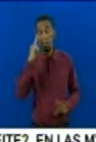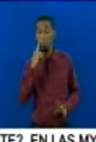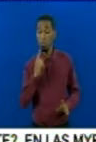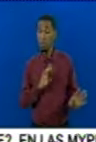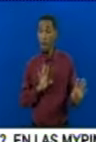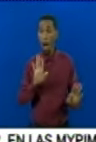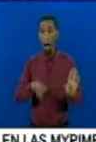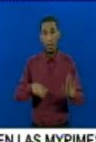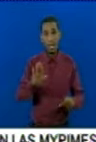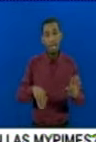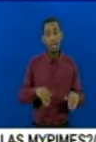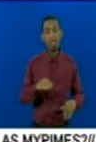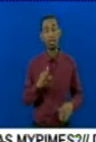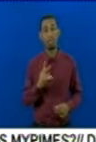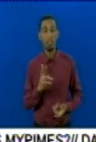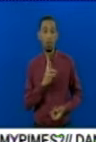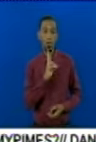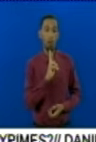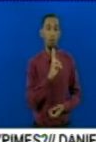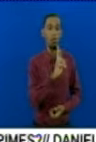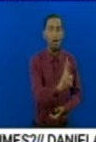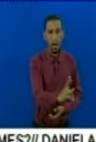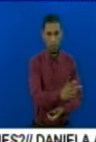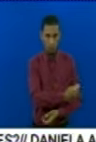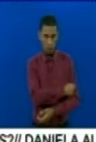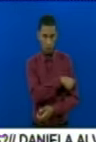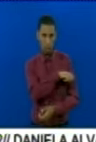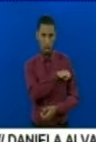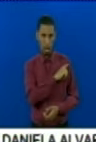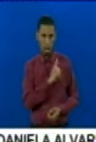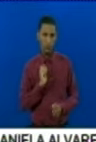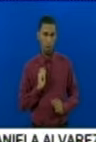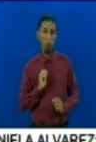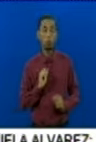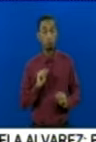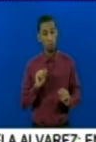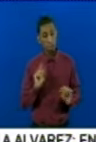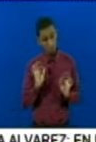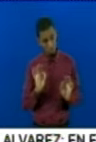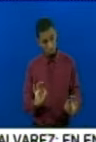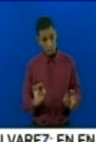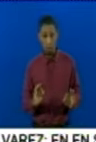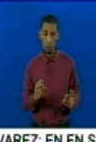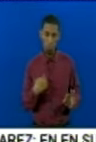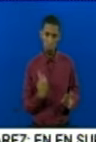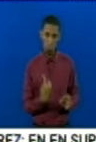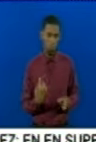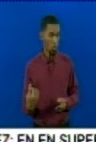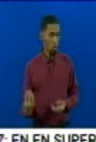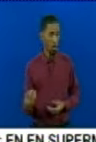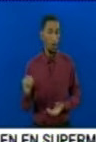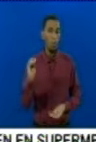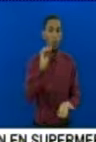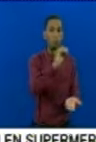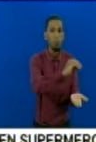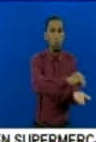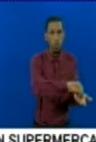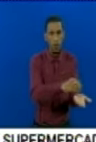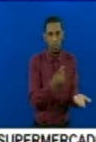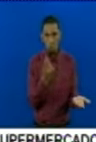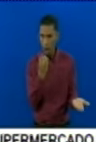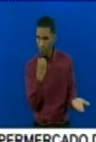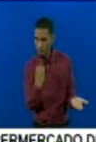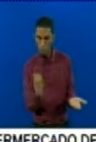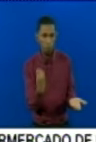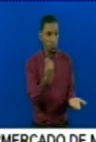revisado. Se le ha dado respuesta a la población y si ha correspondido situar el producto, bueno, pues situarlo en la medida, repito, de